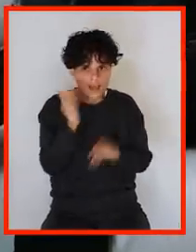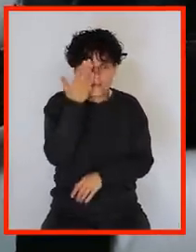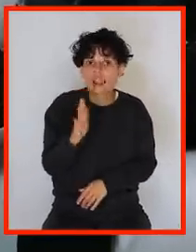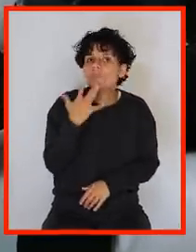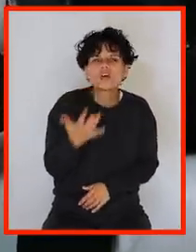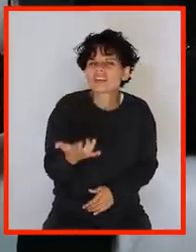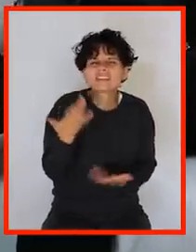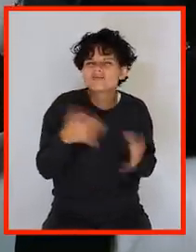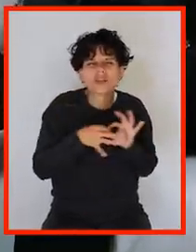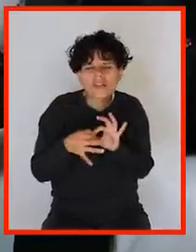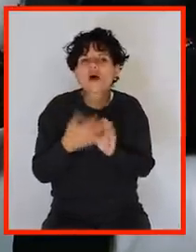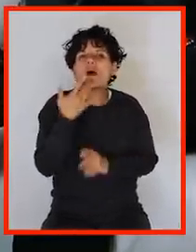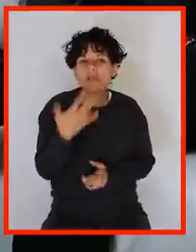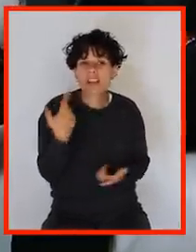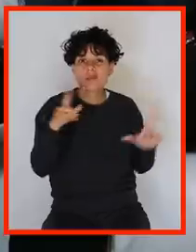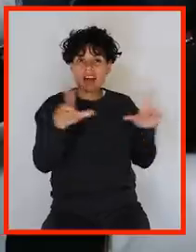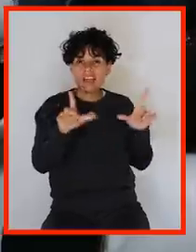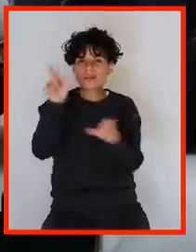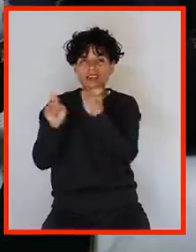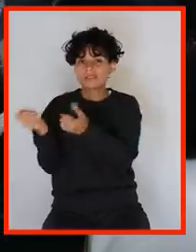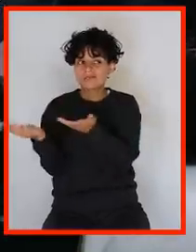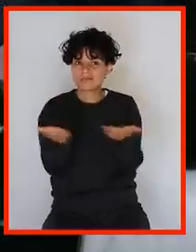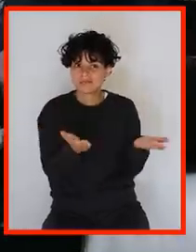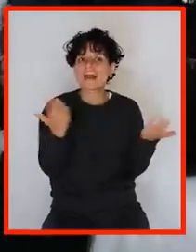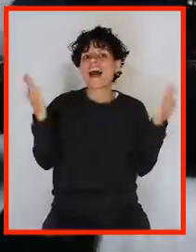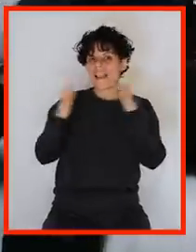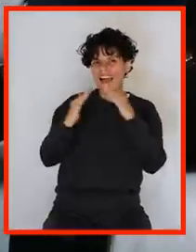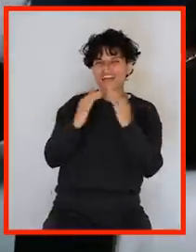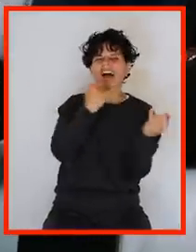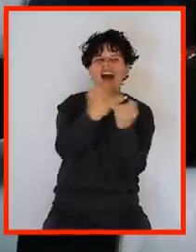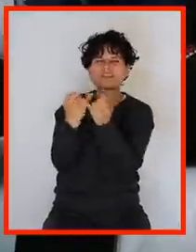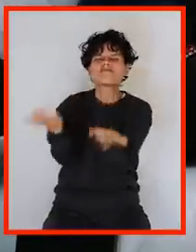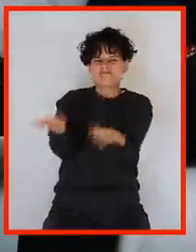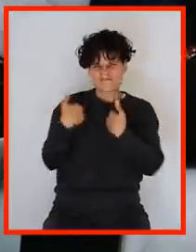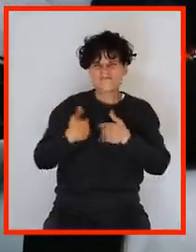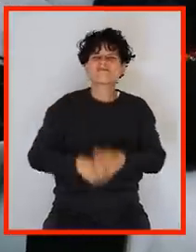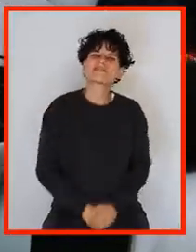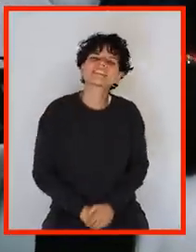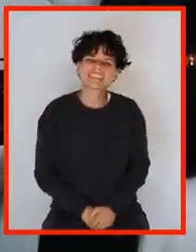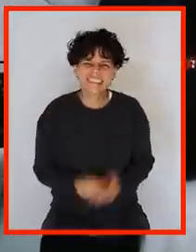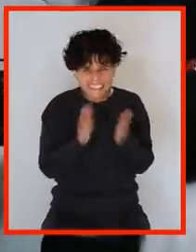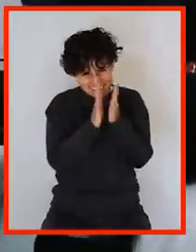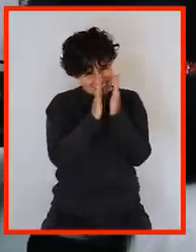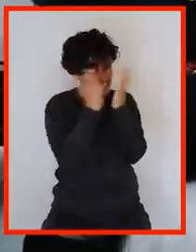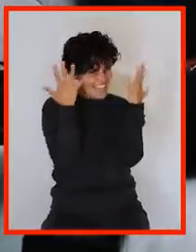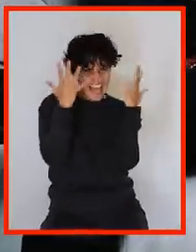Ah, sí. ¿Sabes por qué? Porque hay personas para invitar a la tele y hay amigos para invitar a la casa.